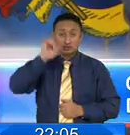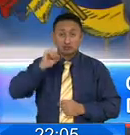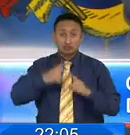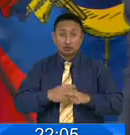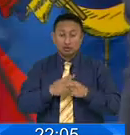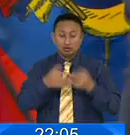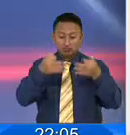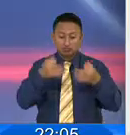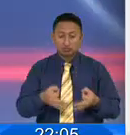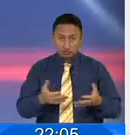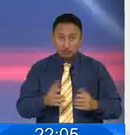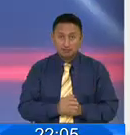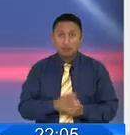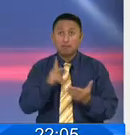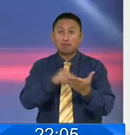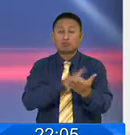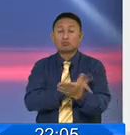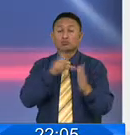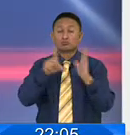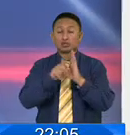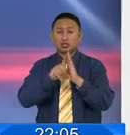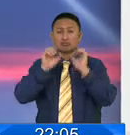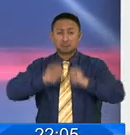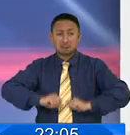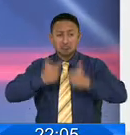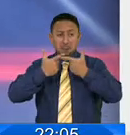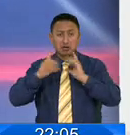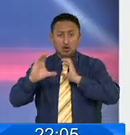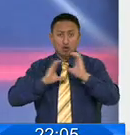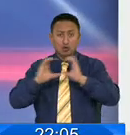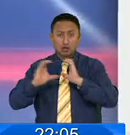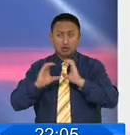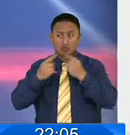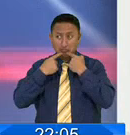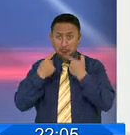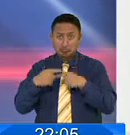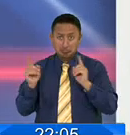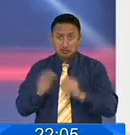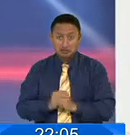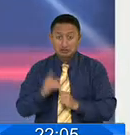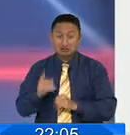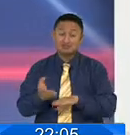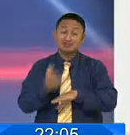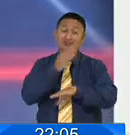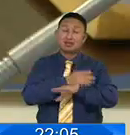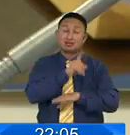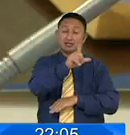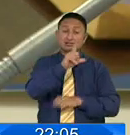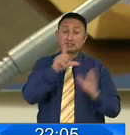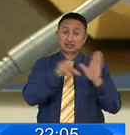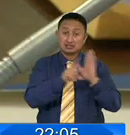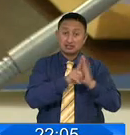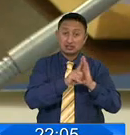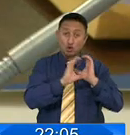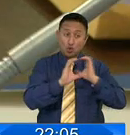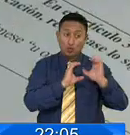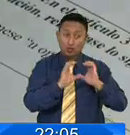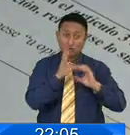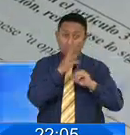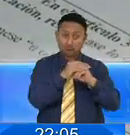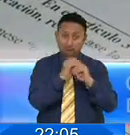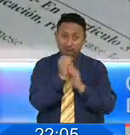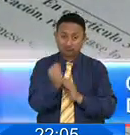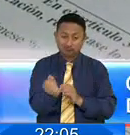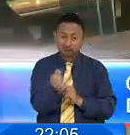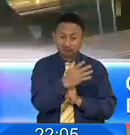concretarse. El proyecto de ley de libre expresión y comunicación, que pretende desplazar en gran parte a la vigente ley de